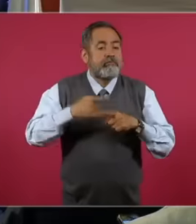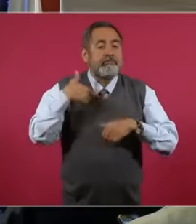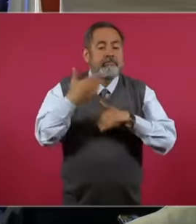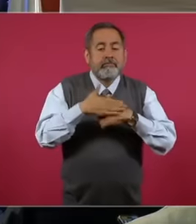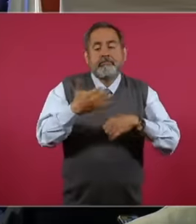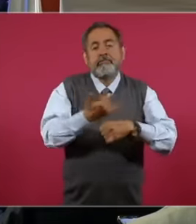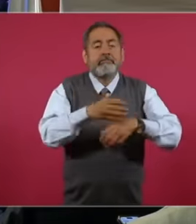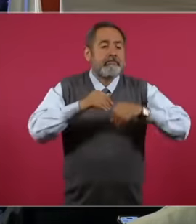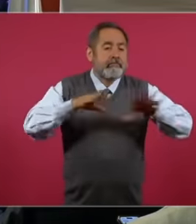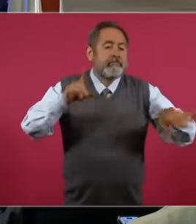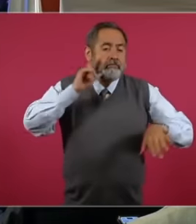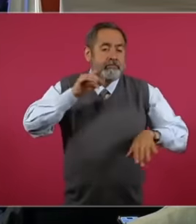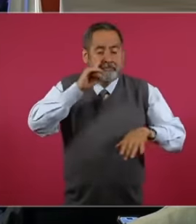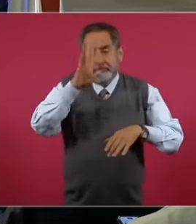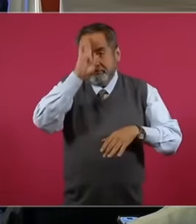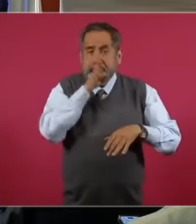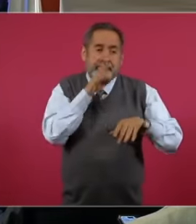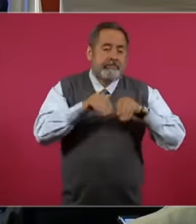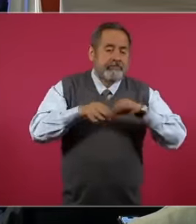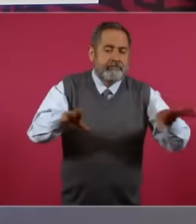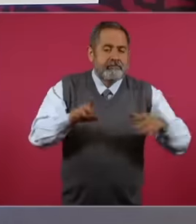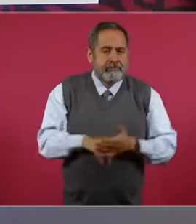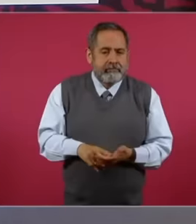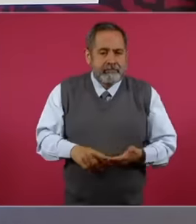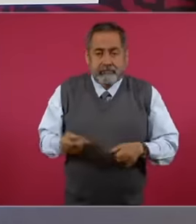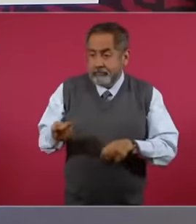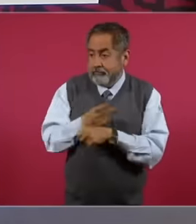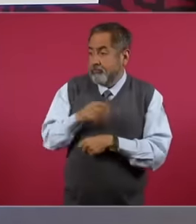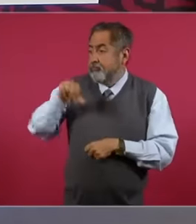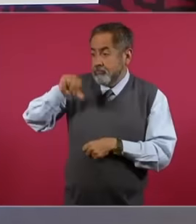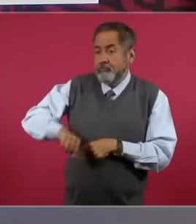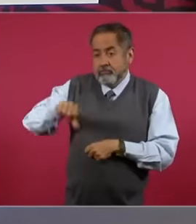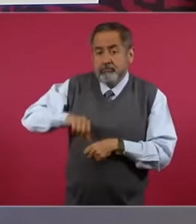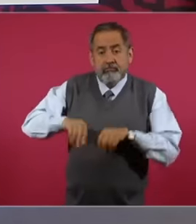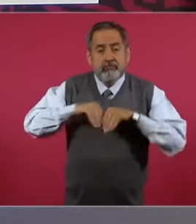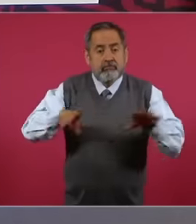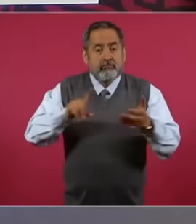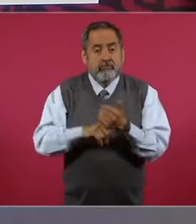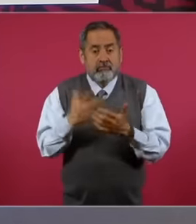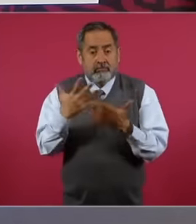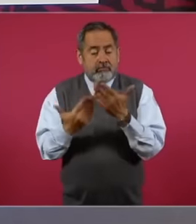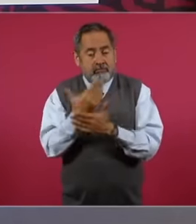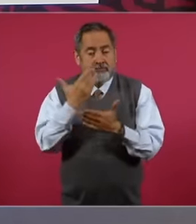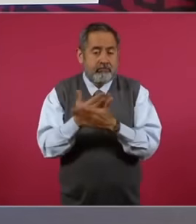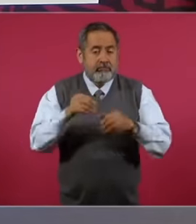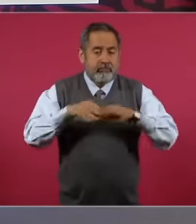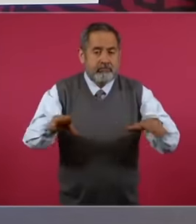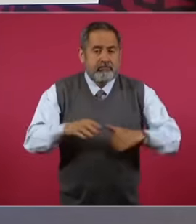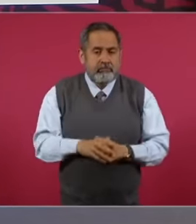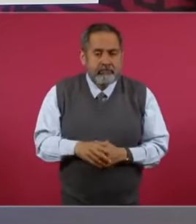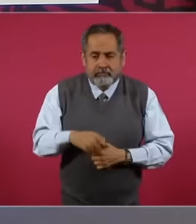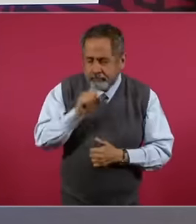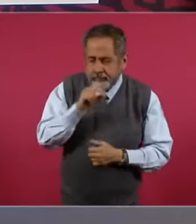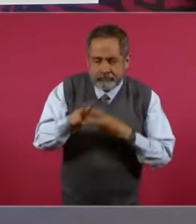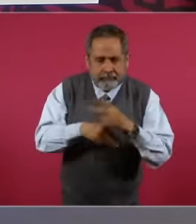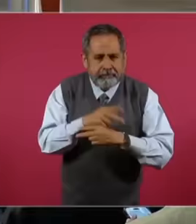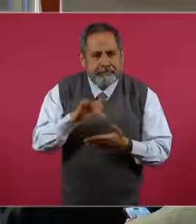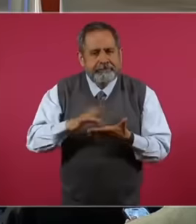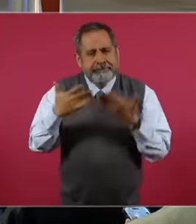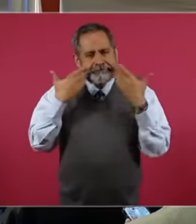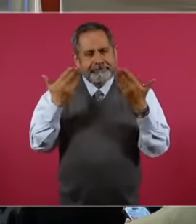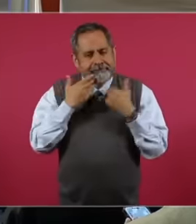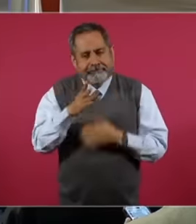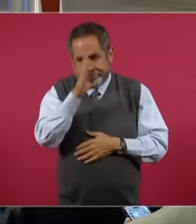el reportaje mañana al mediodía. Sucedió que lo publicaron hoy a las 5 de la mañana. También agradecería mucho que me